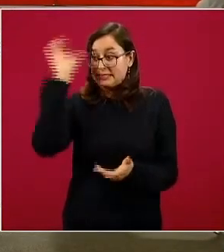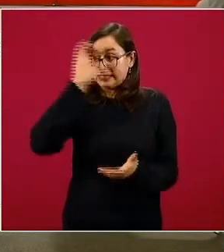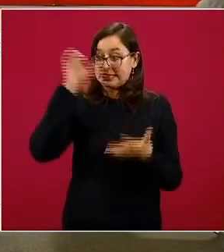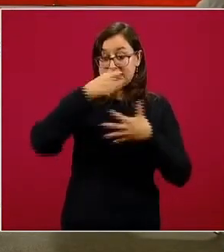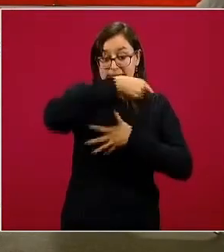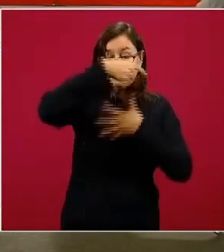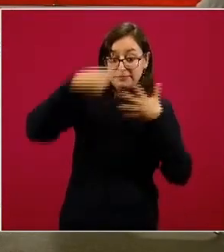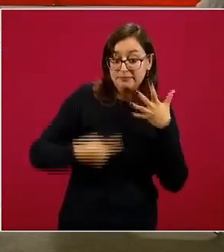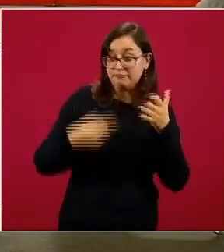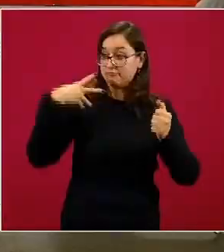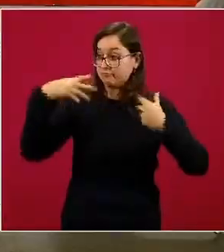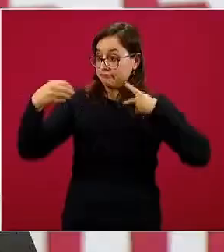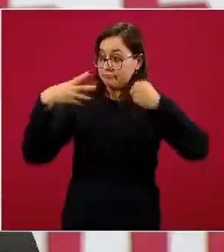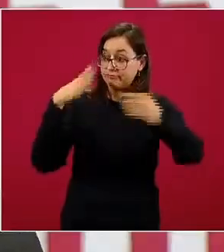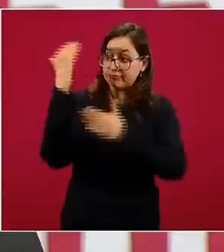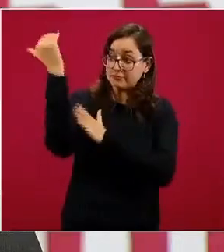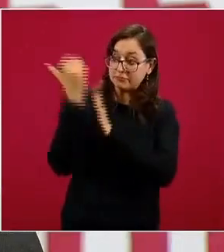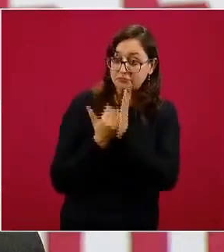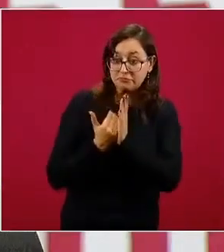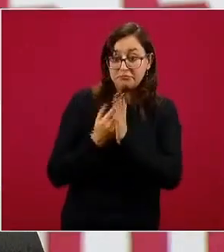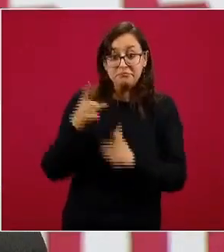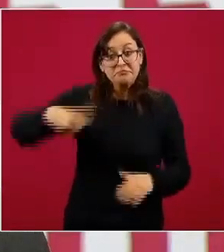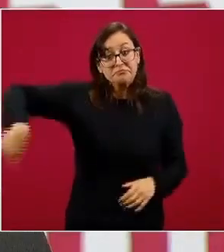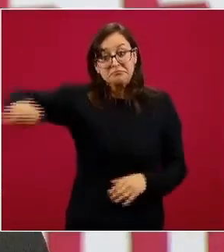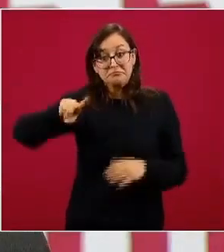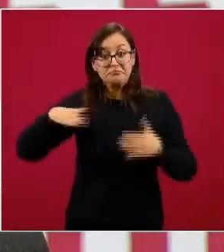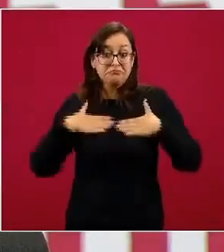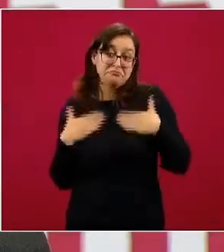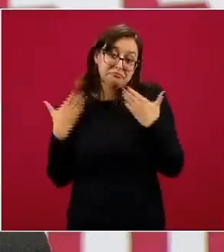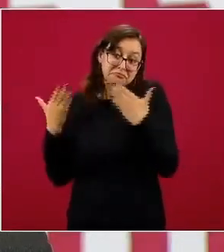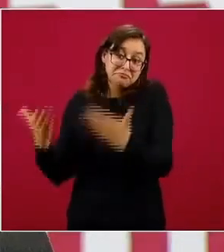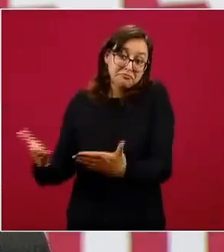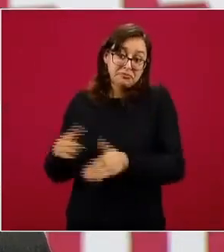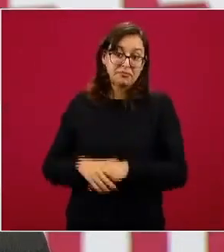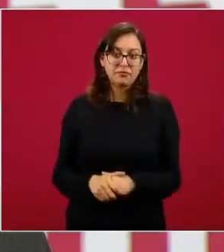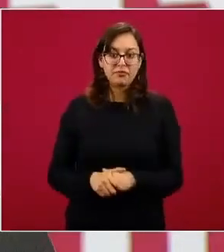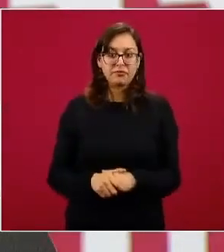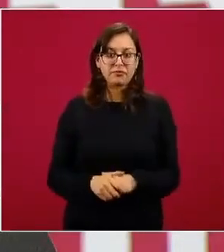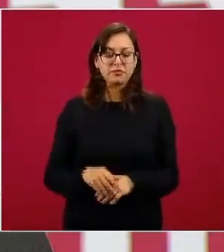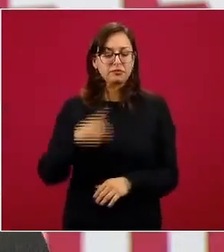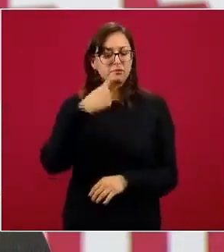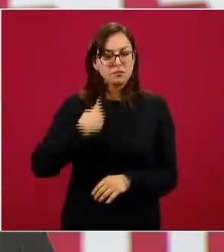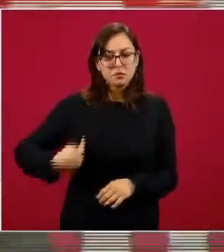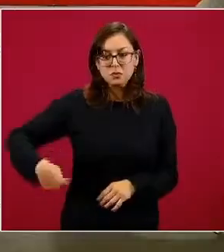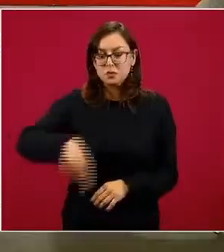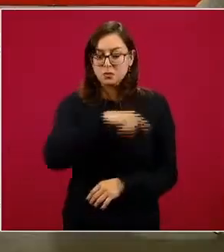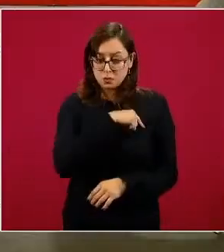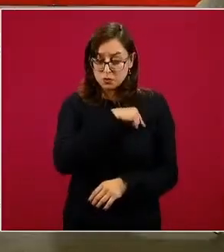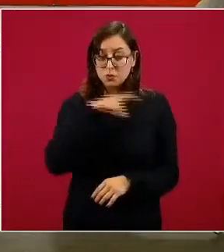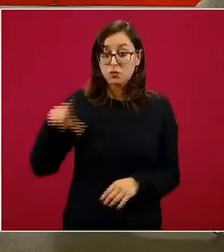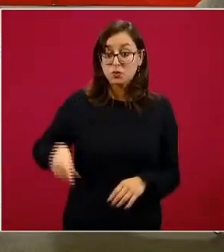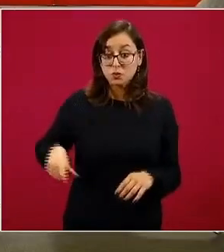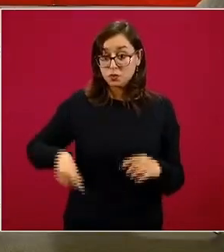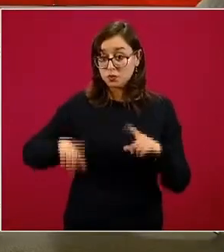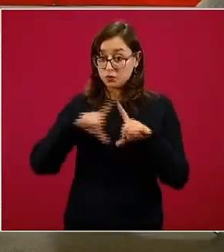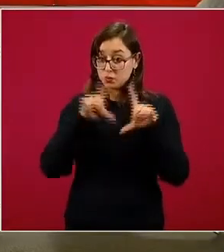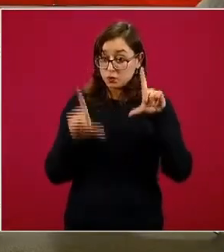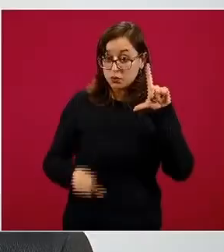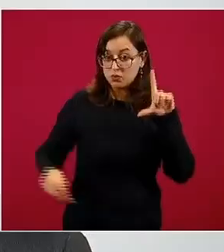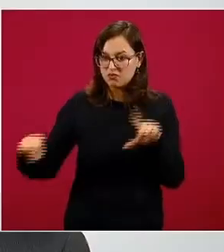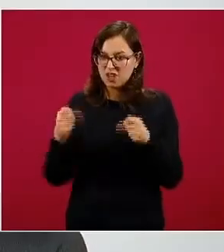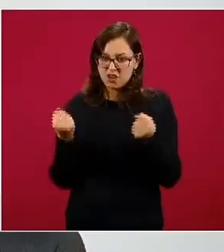para reducir los contagios. En ningún momento hemos ejercido, ni vamos a ejercer como Gobierno de México,